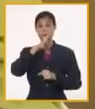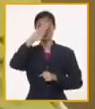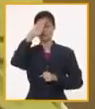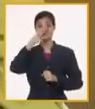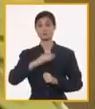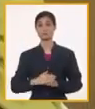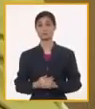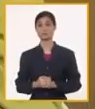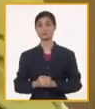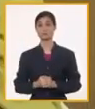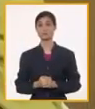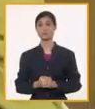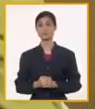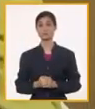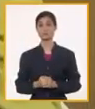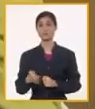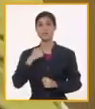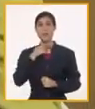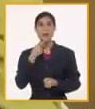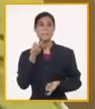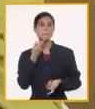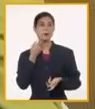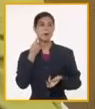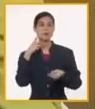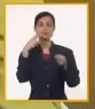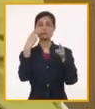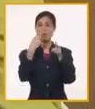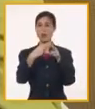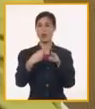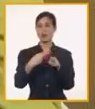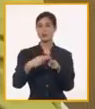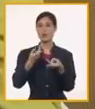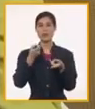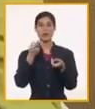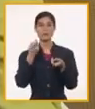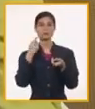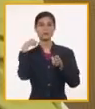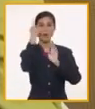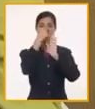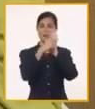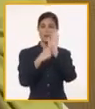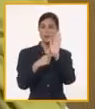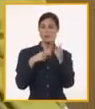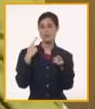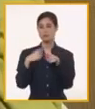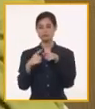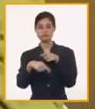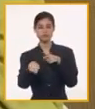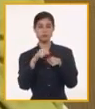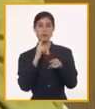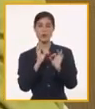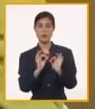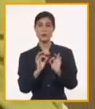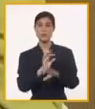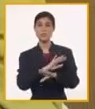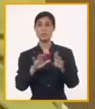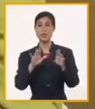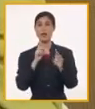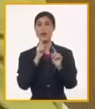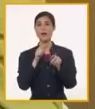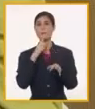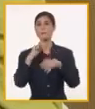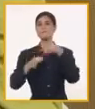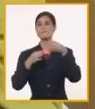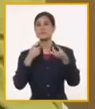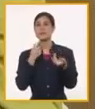décadas. Según su biografía, usted nació en San Antonio de Vueltas, más conocido como Vuelta. Dicen que es